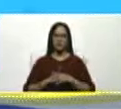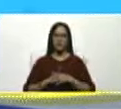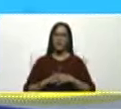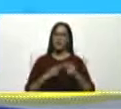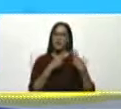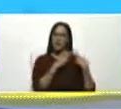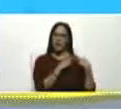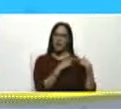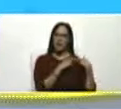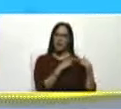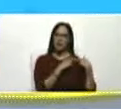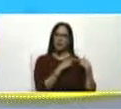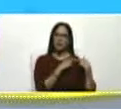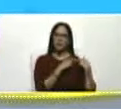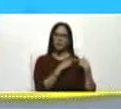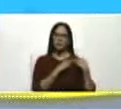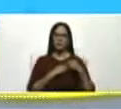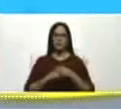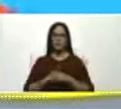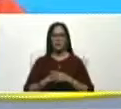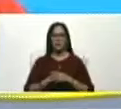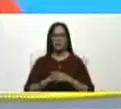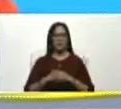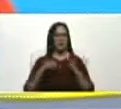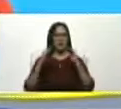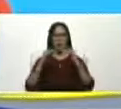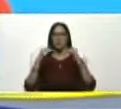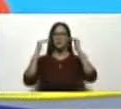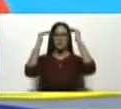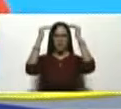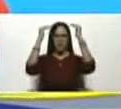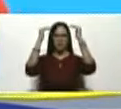encargado que dé un salto